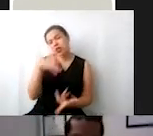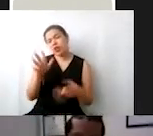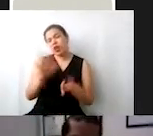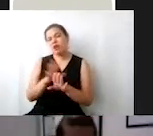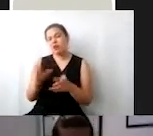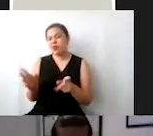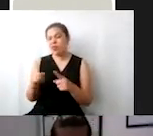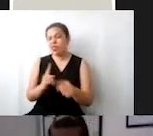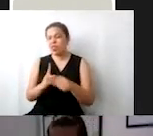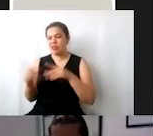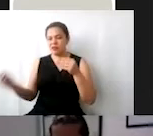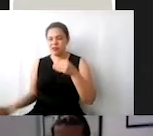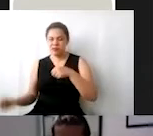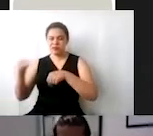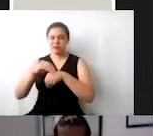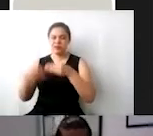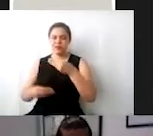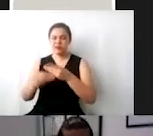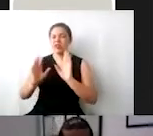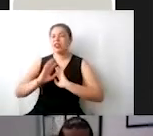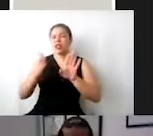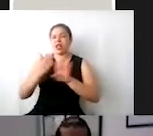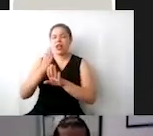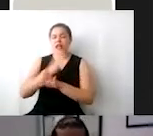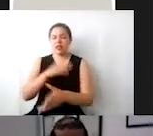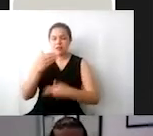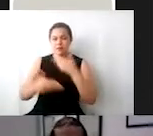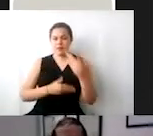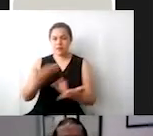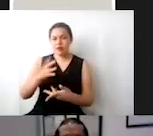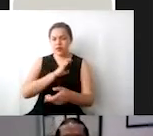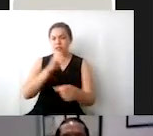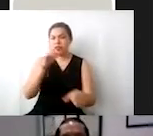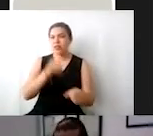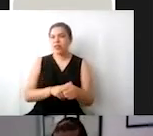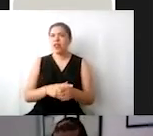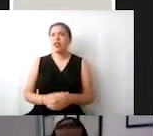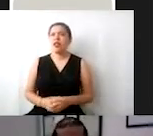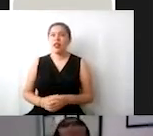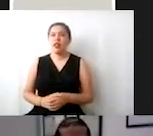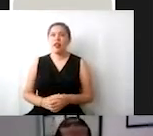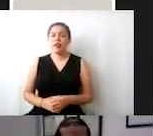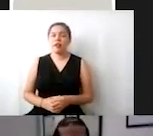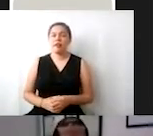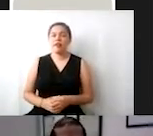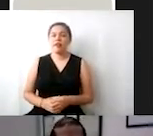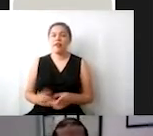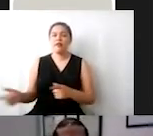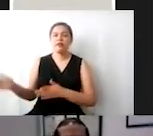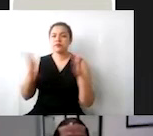lo que ya se tenía con los servicios y obras especializadas. Si nos vamos a la